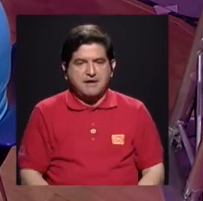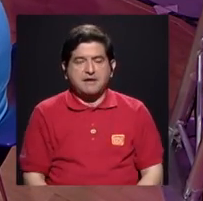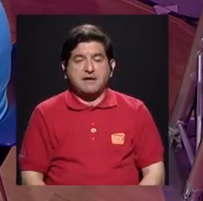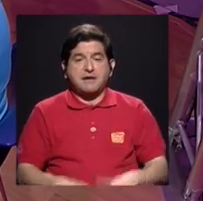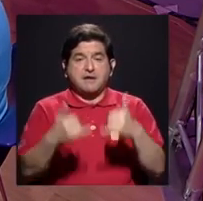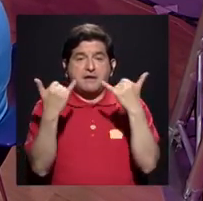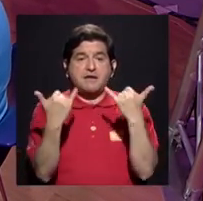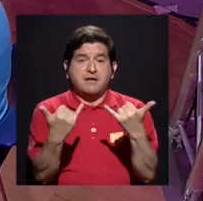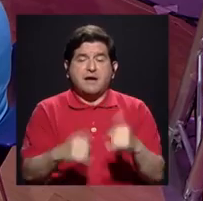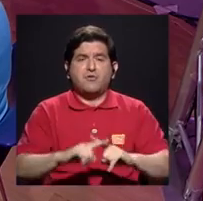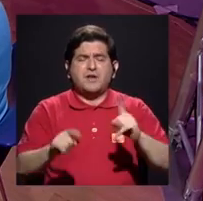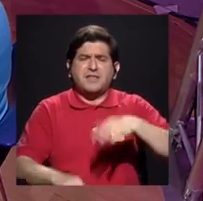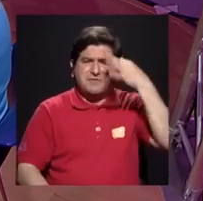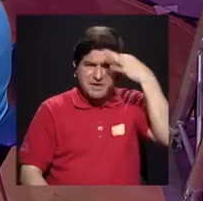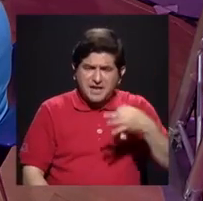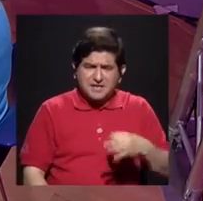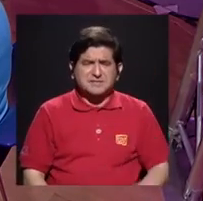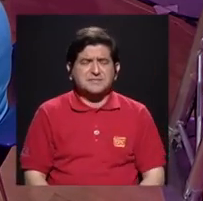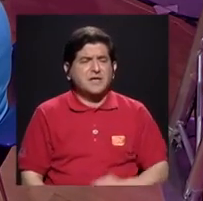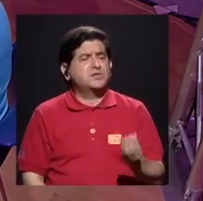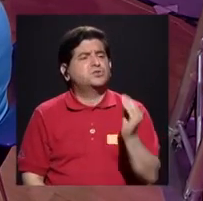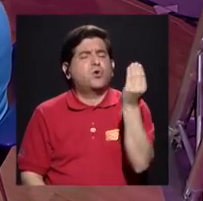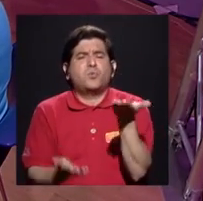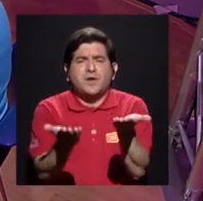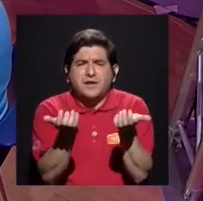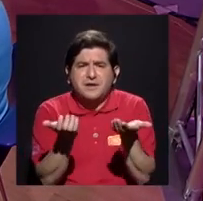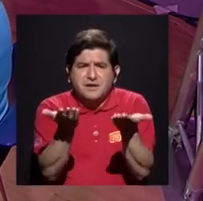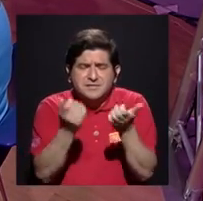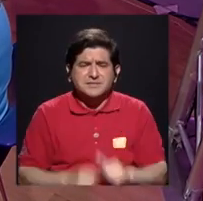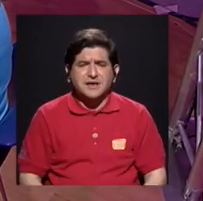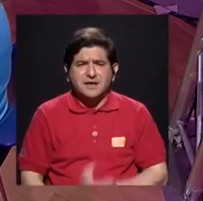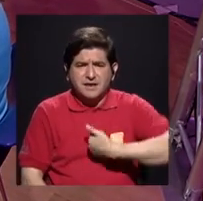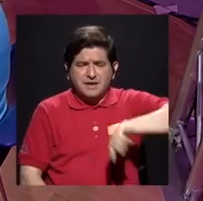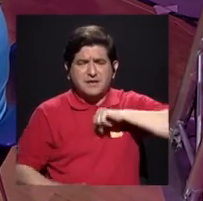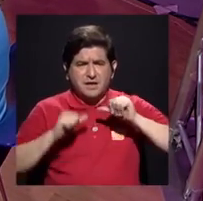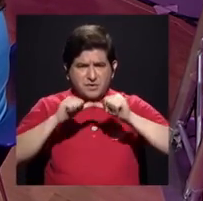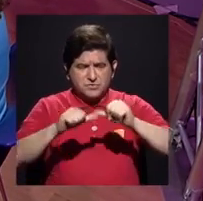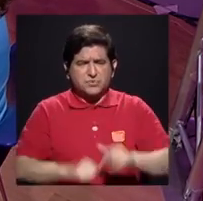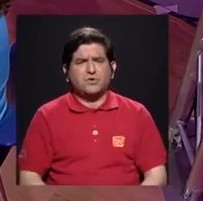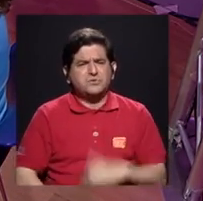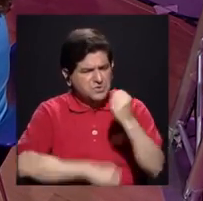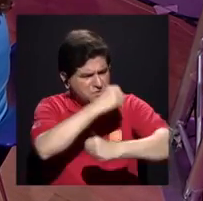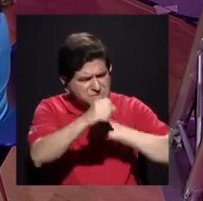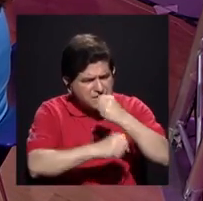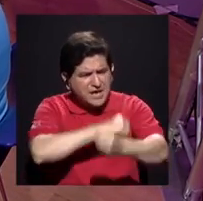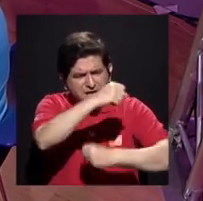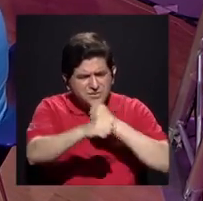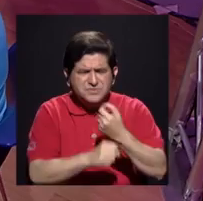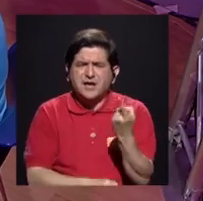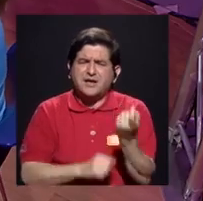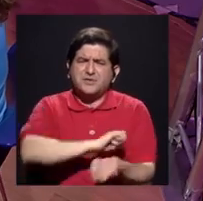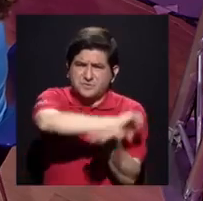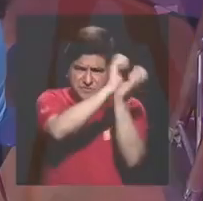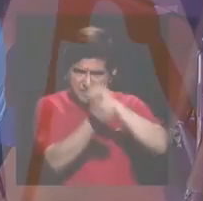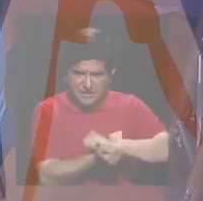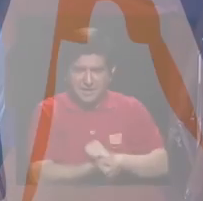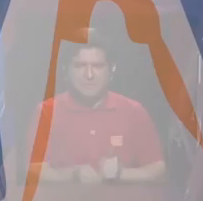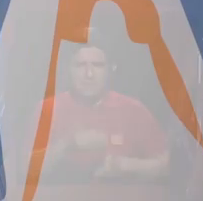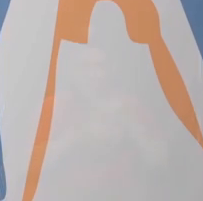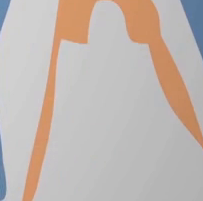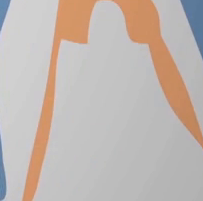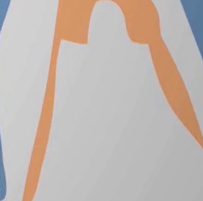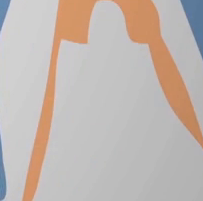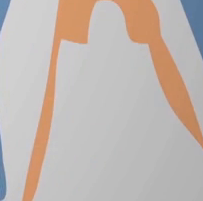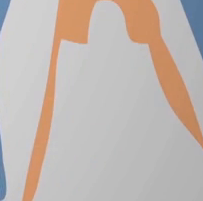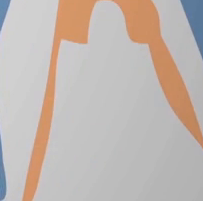ahora se tiene una serie de creencias y tendencias que los jóvenes quieran que sigamos y pasarán muchos años para que todo cambie en segundos estamos de regreso